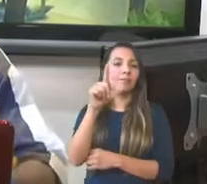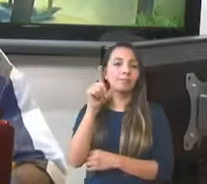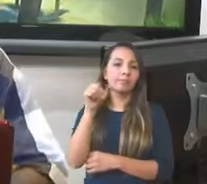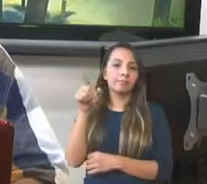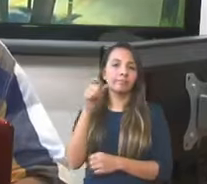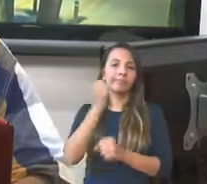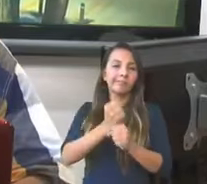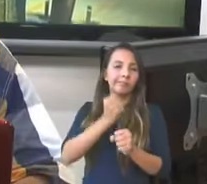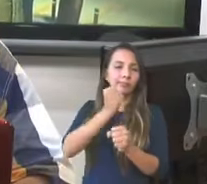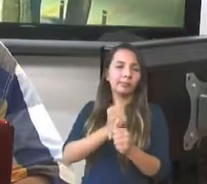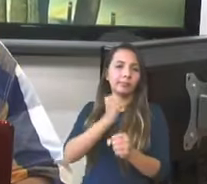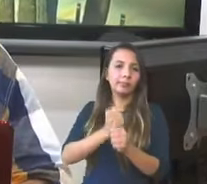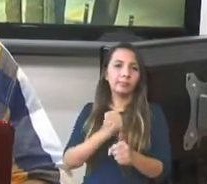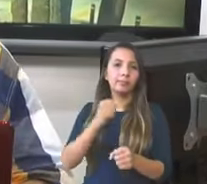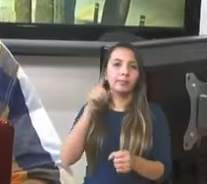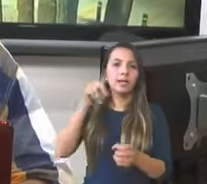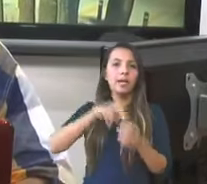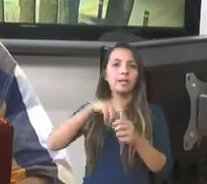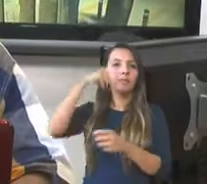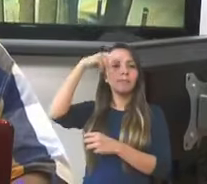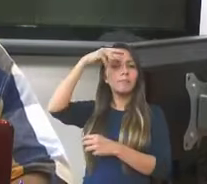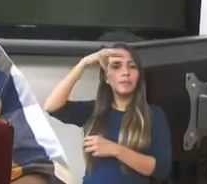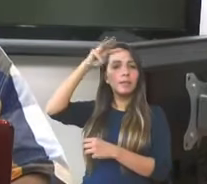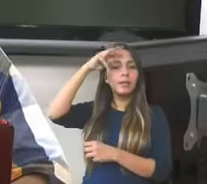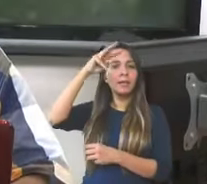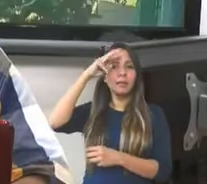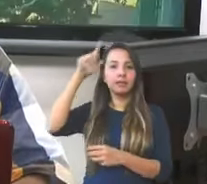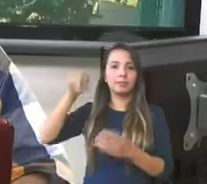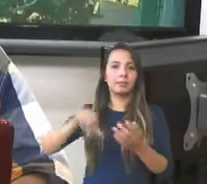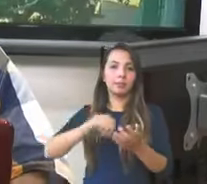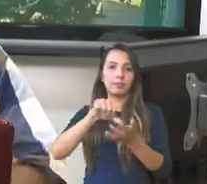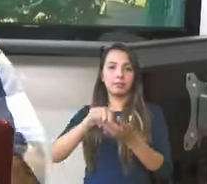simulacro en Mexicali, en el centro de gobierno.